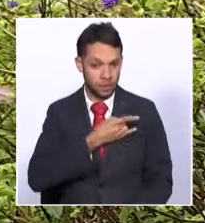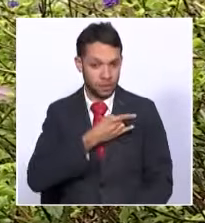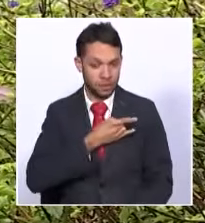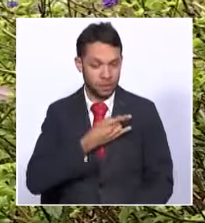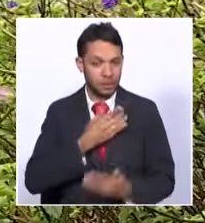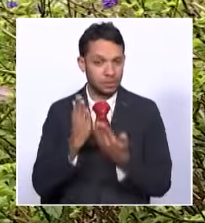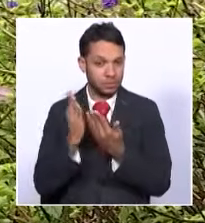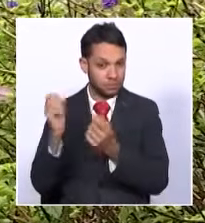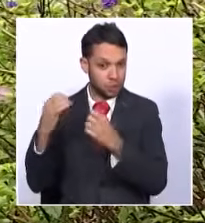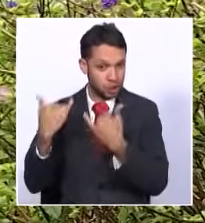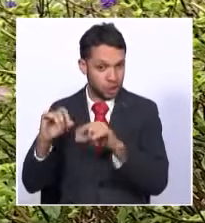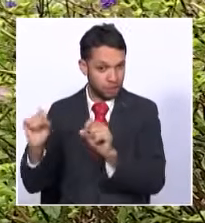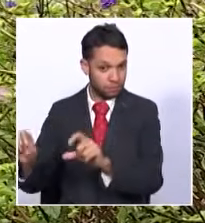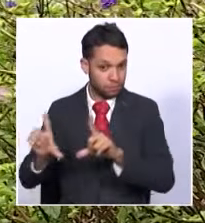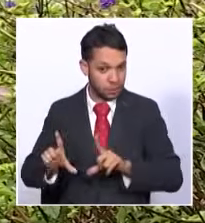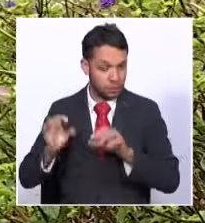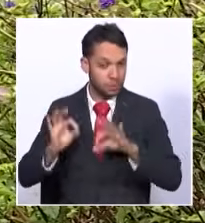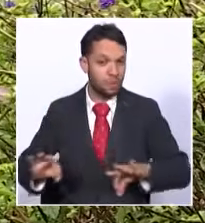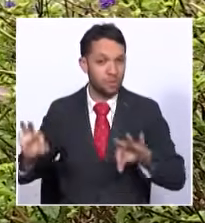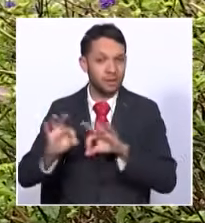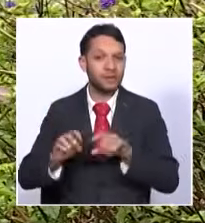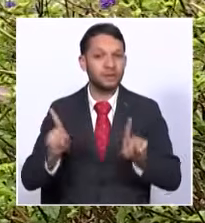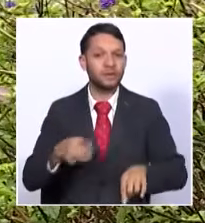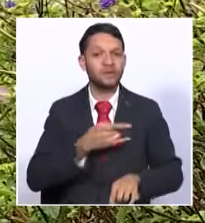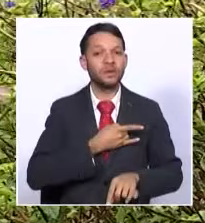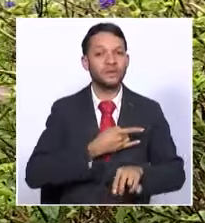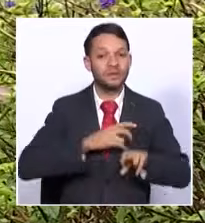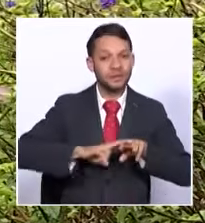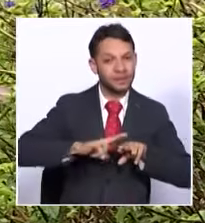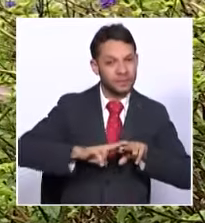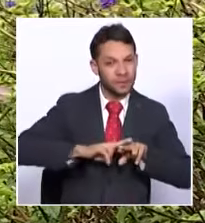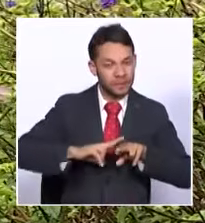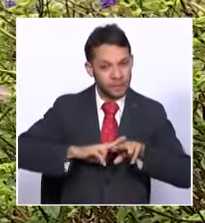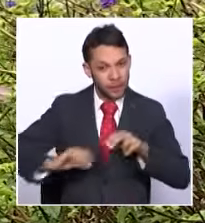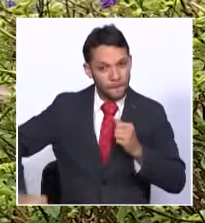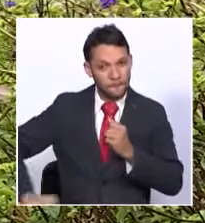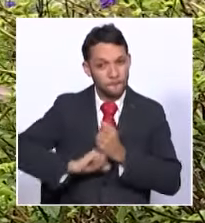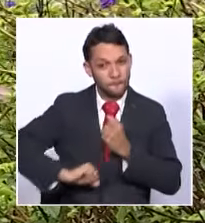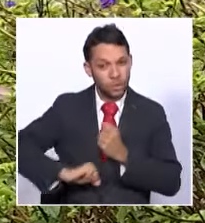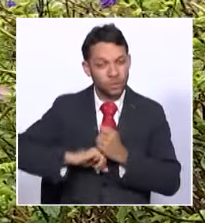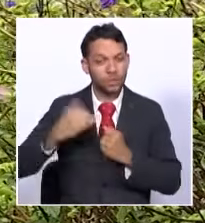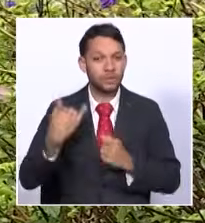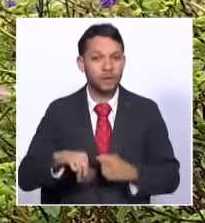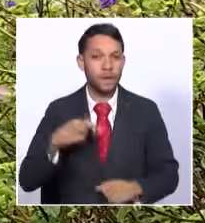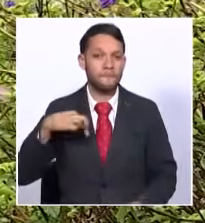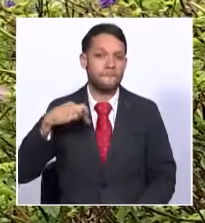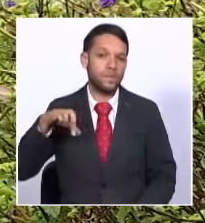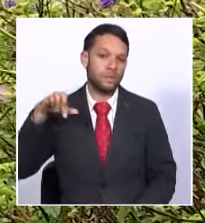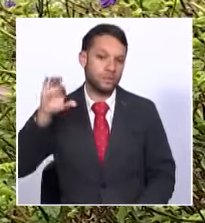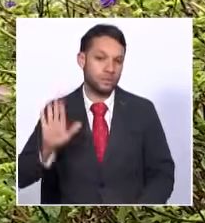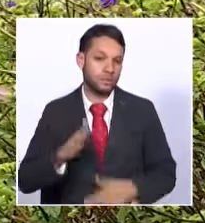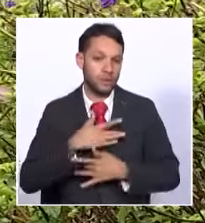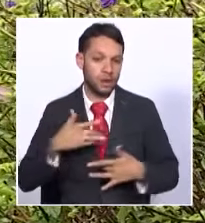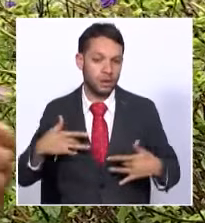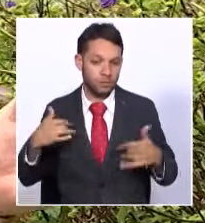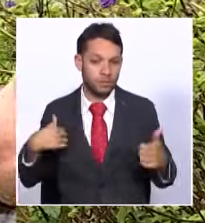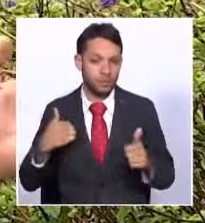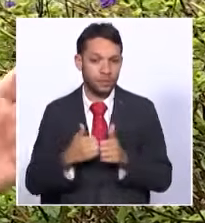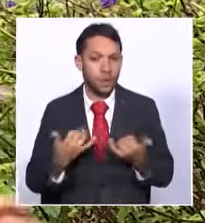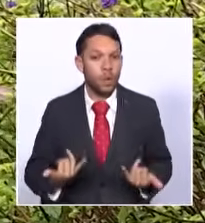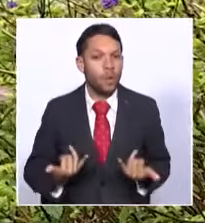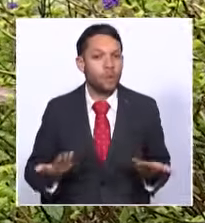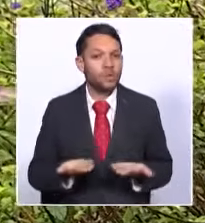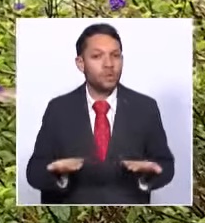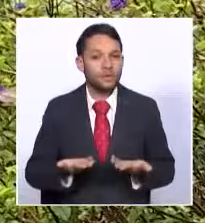y universidades, a la Universidad Manizales, que nos apoya con todo el grupo de profesionales en el área de la salud. Y hoy grabando